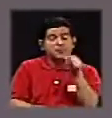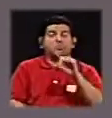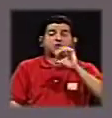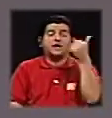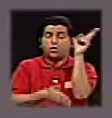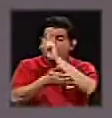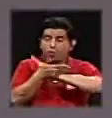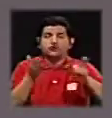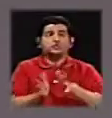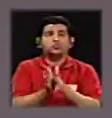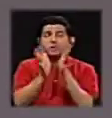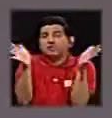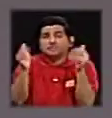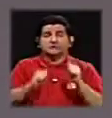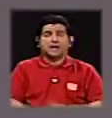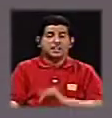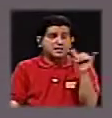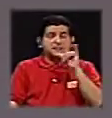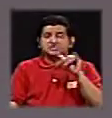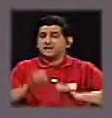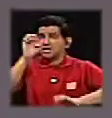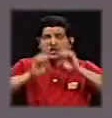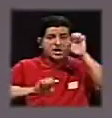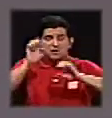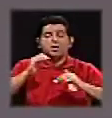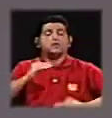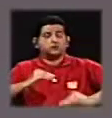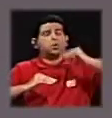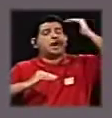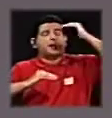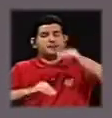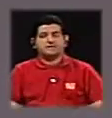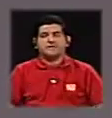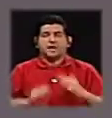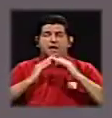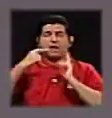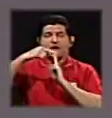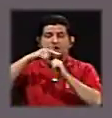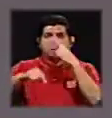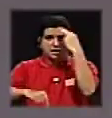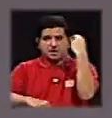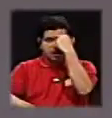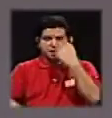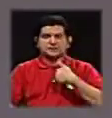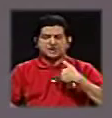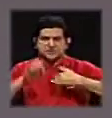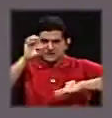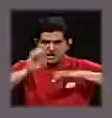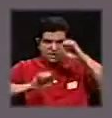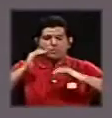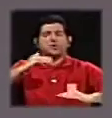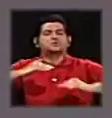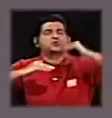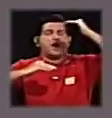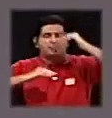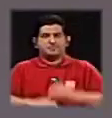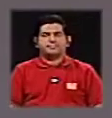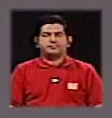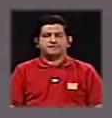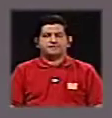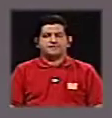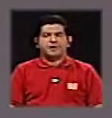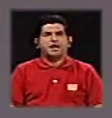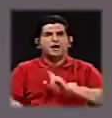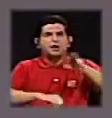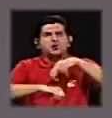otras universidades públicas, también la valoración es muy alta. La Iglesia Católica tiene una valoración alta. El patrón